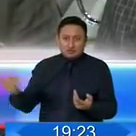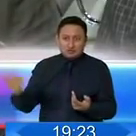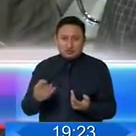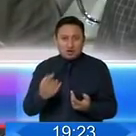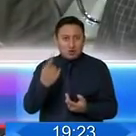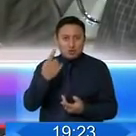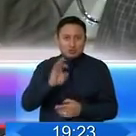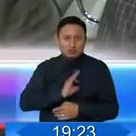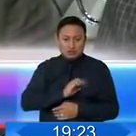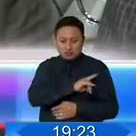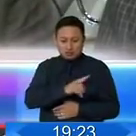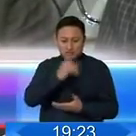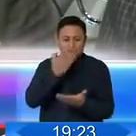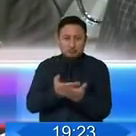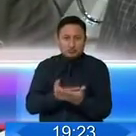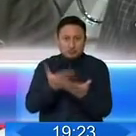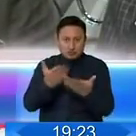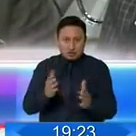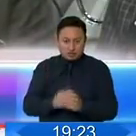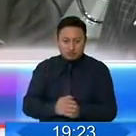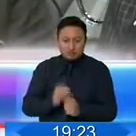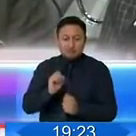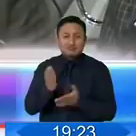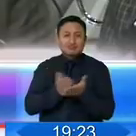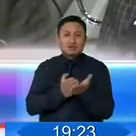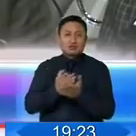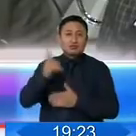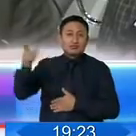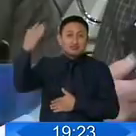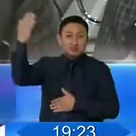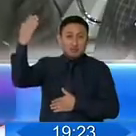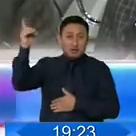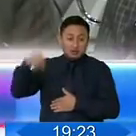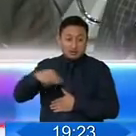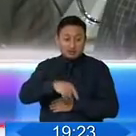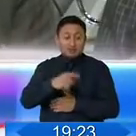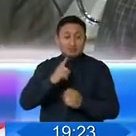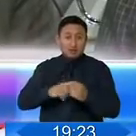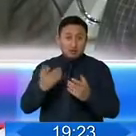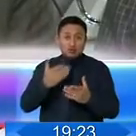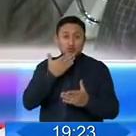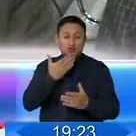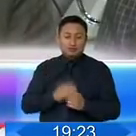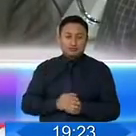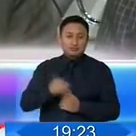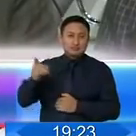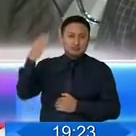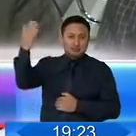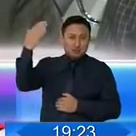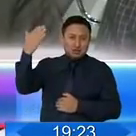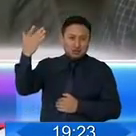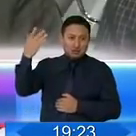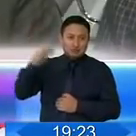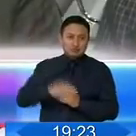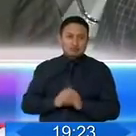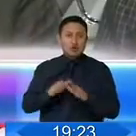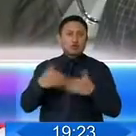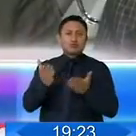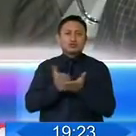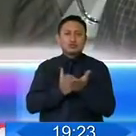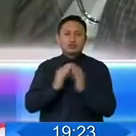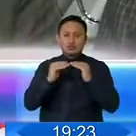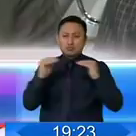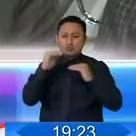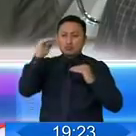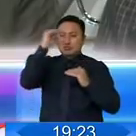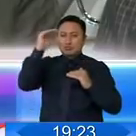forma técnica y en base a los niveles de servicio que el alcalde desee dar a la ciudadanía. Si el alcalde no define los niveles de servicio, mal